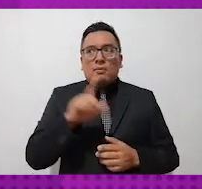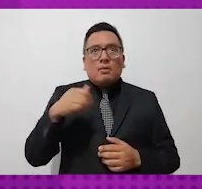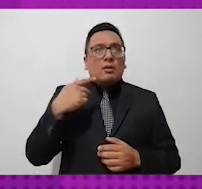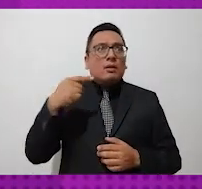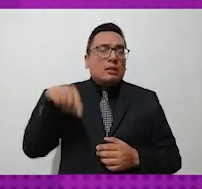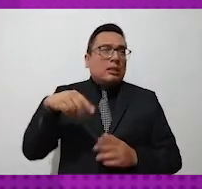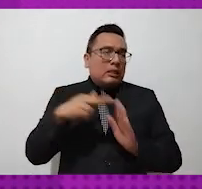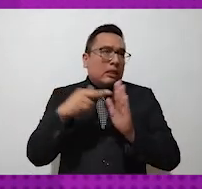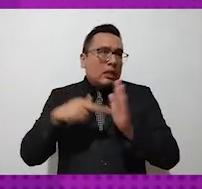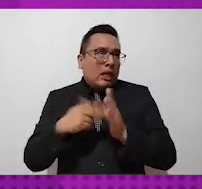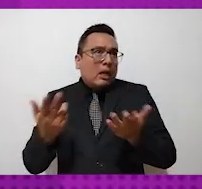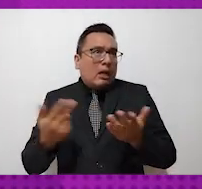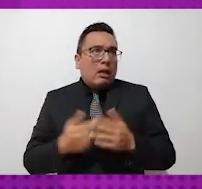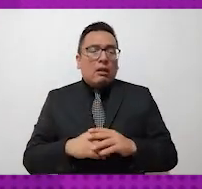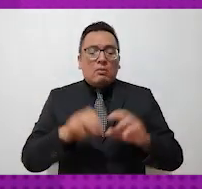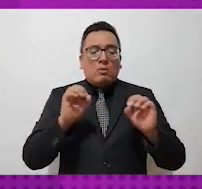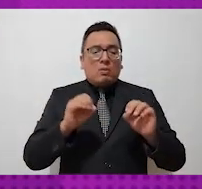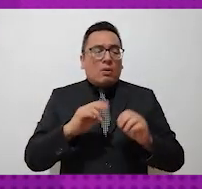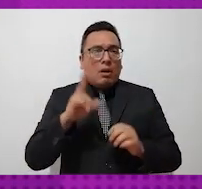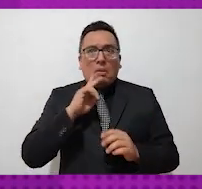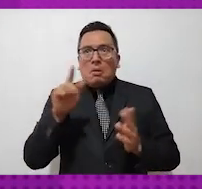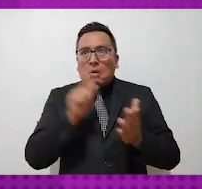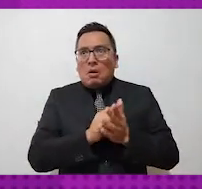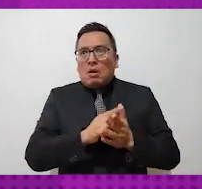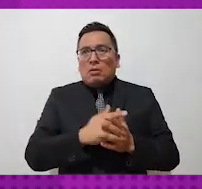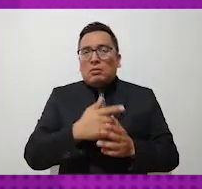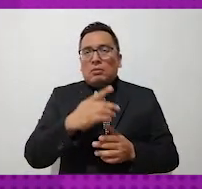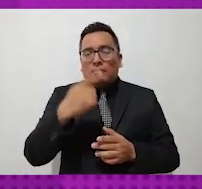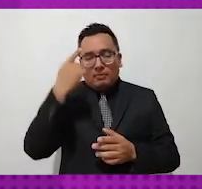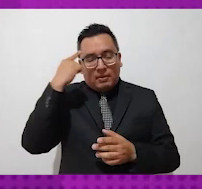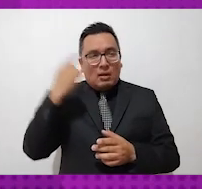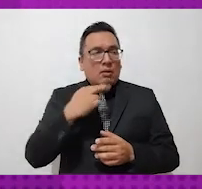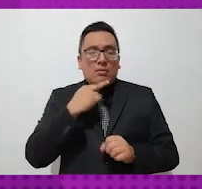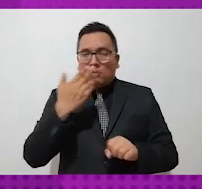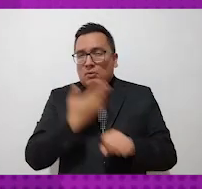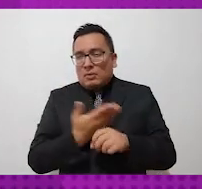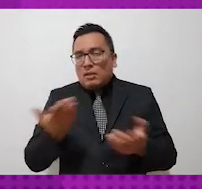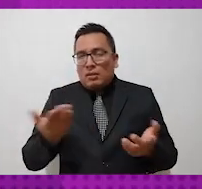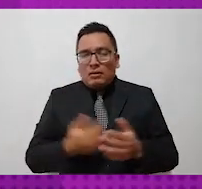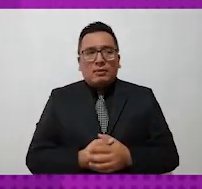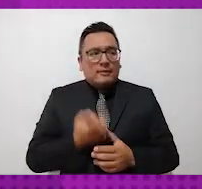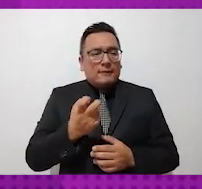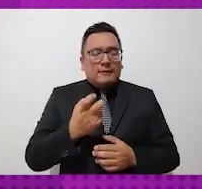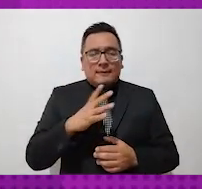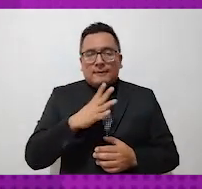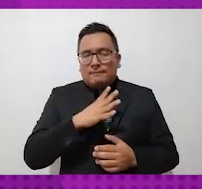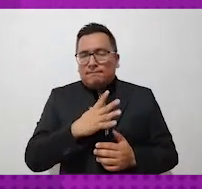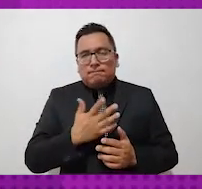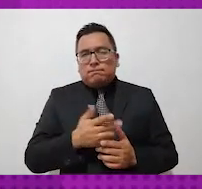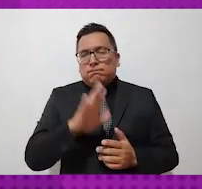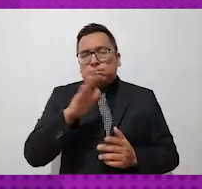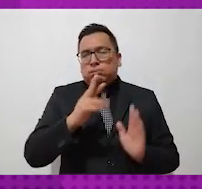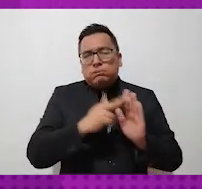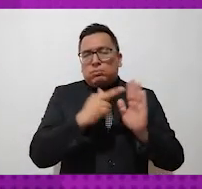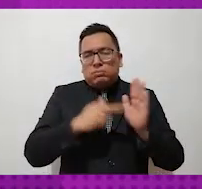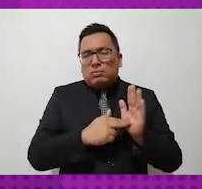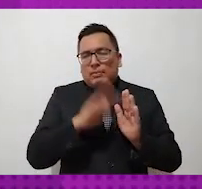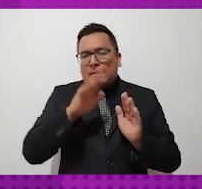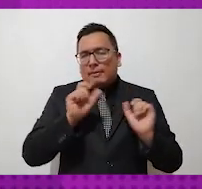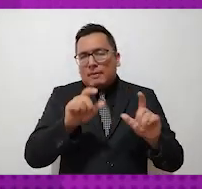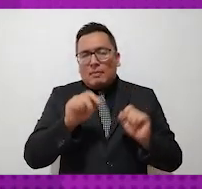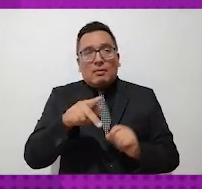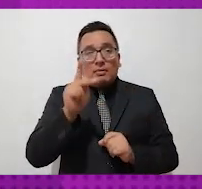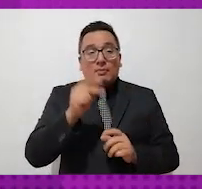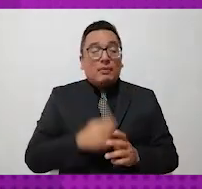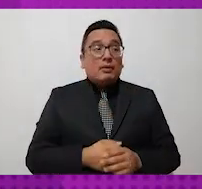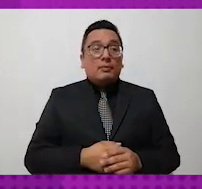reglamento interior, luego yéndonos también pues a la ley de responsabilidades, de menos a más. Yo creo que se replican casi todas las funciones, pero